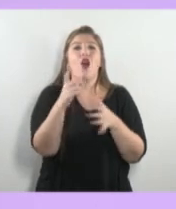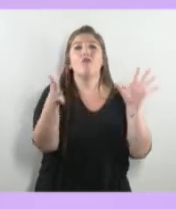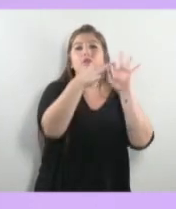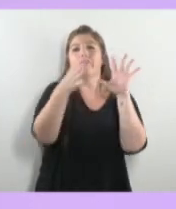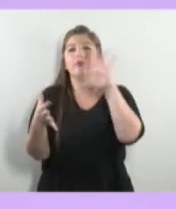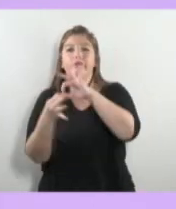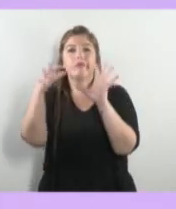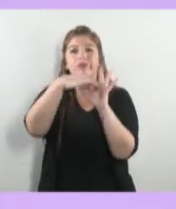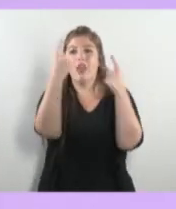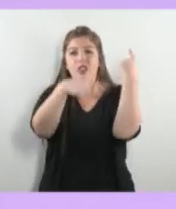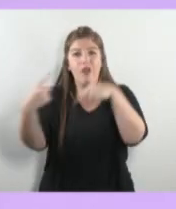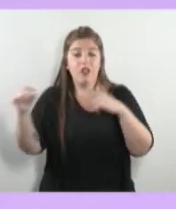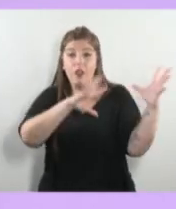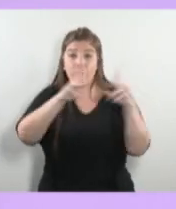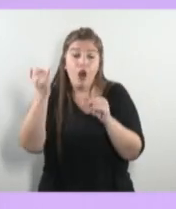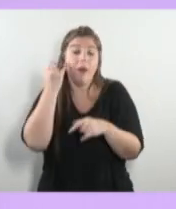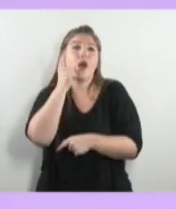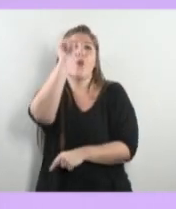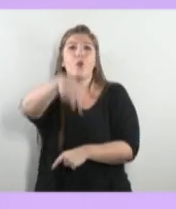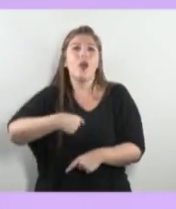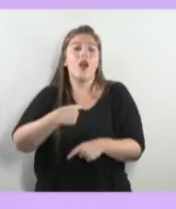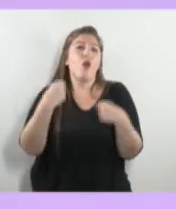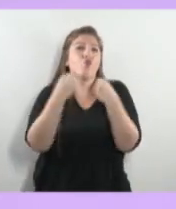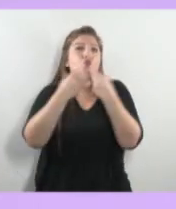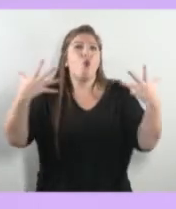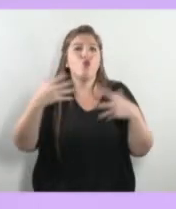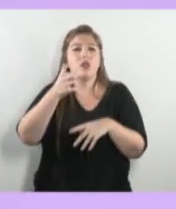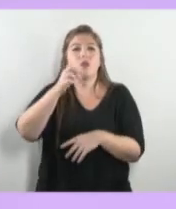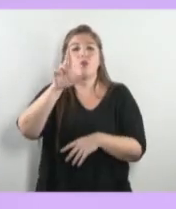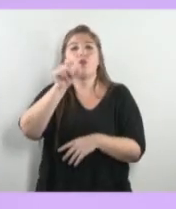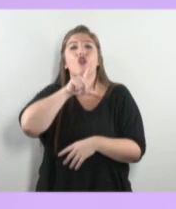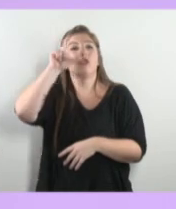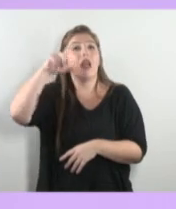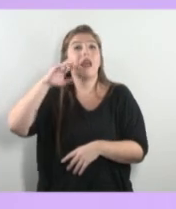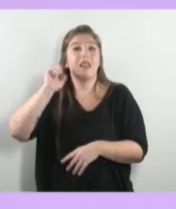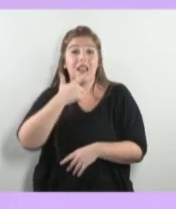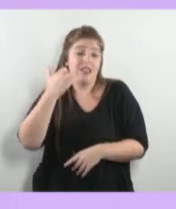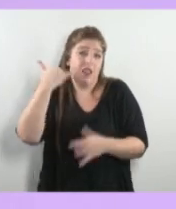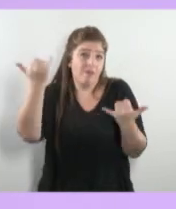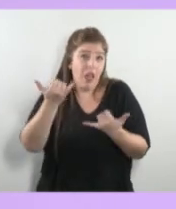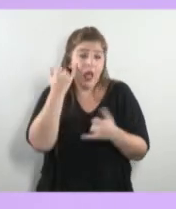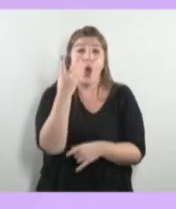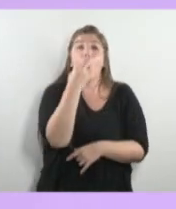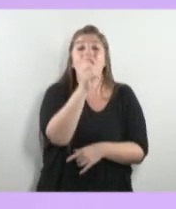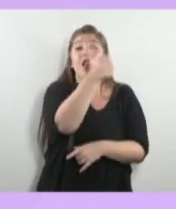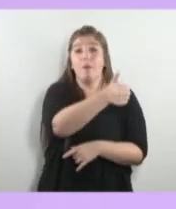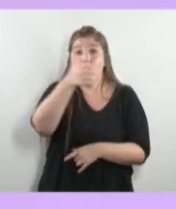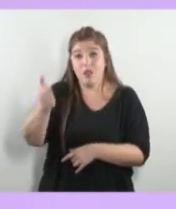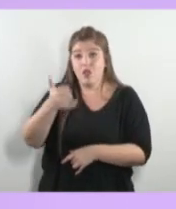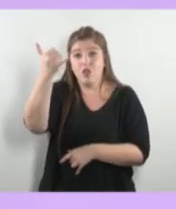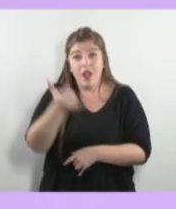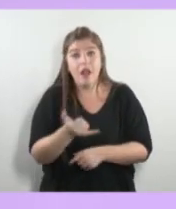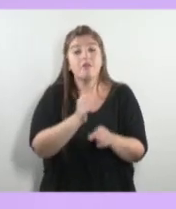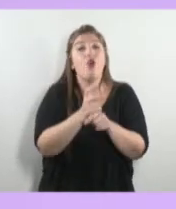dan origen a una cantidad muy importante de proteínas que existen. Y dentro de estos 20 aminoácidos hay